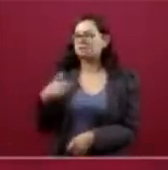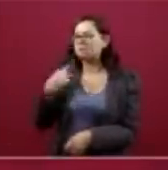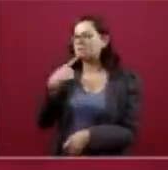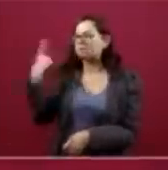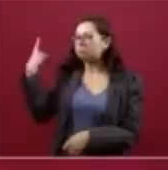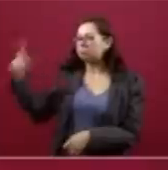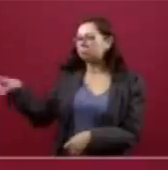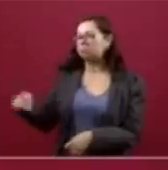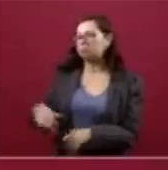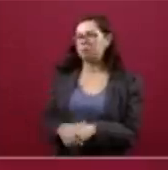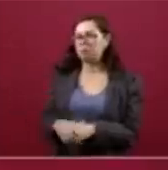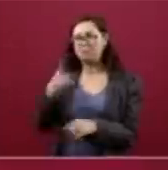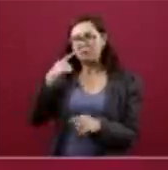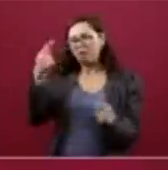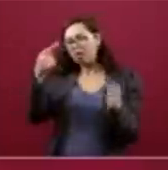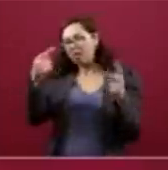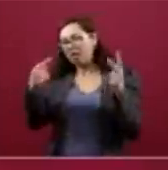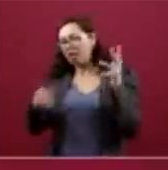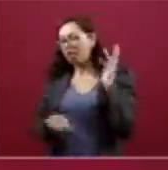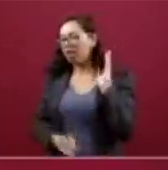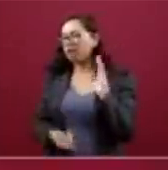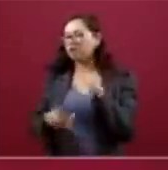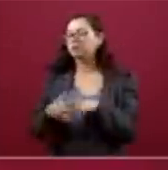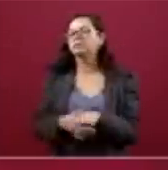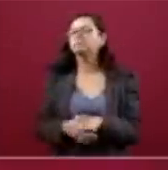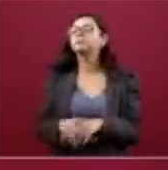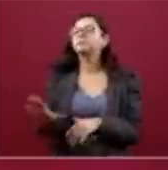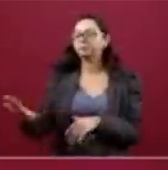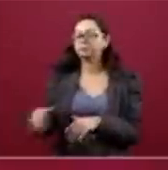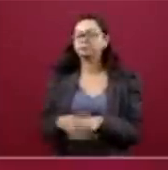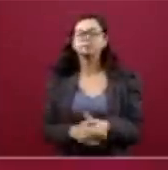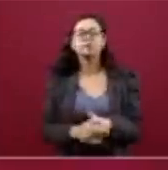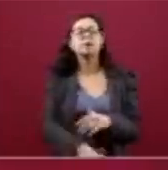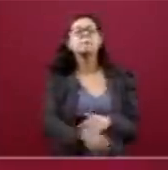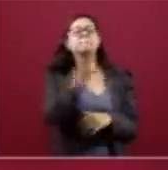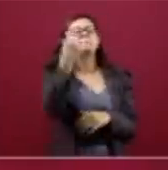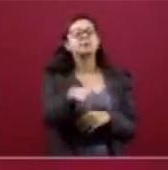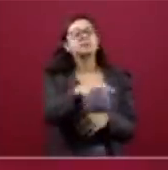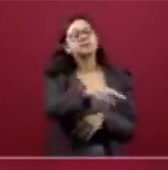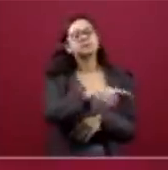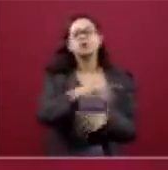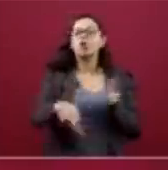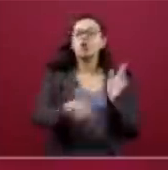y el presidente Carranza le ordena que le devuelva la tierra